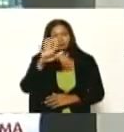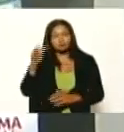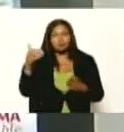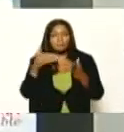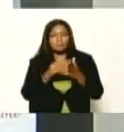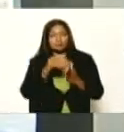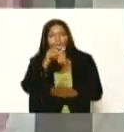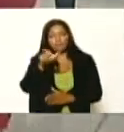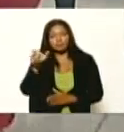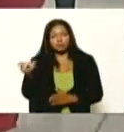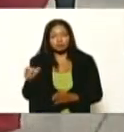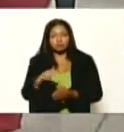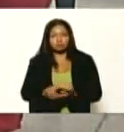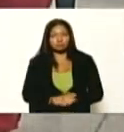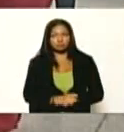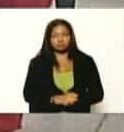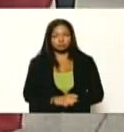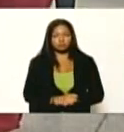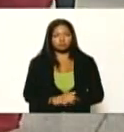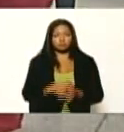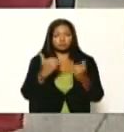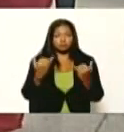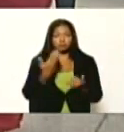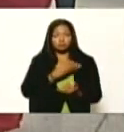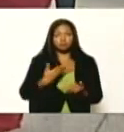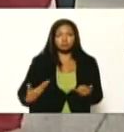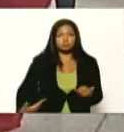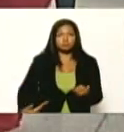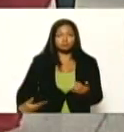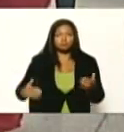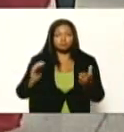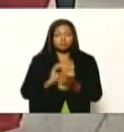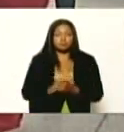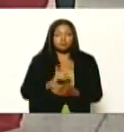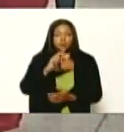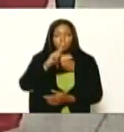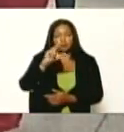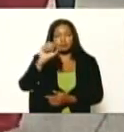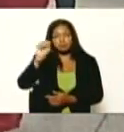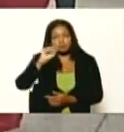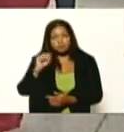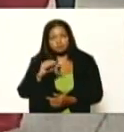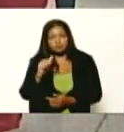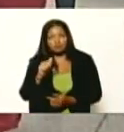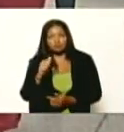habitantes. Ahora, bueno, presidente, bueno, la compañera Luisa, que ha estado